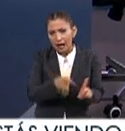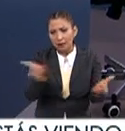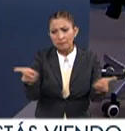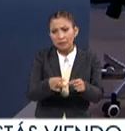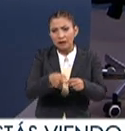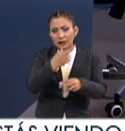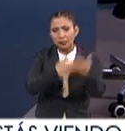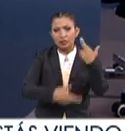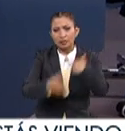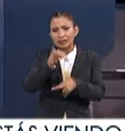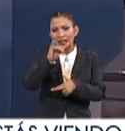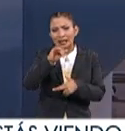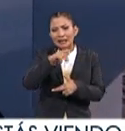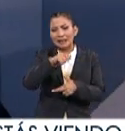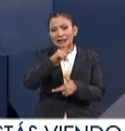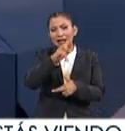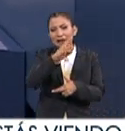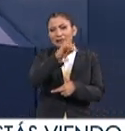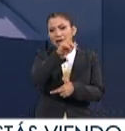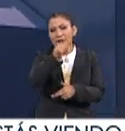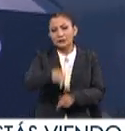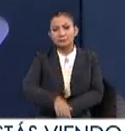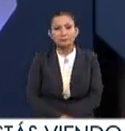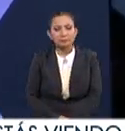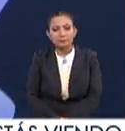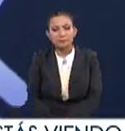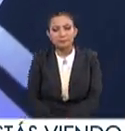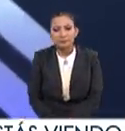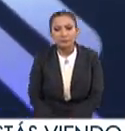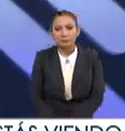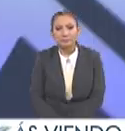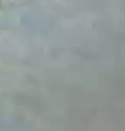Vamos a hacer una breve pausa, regresamos. Esto es Interfaz.